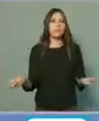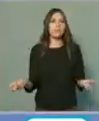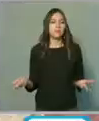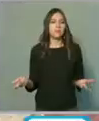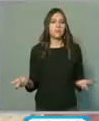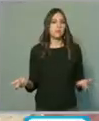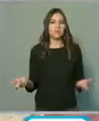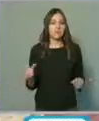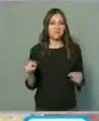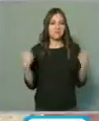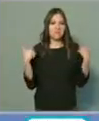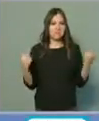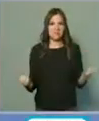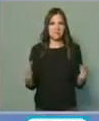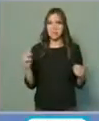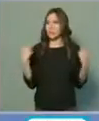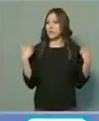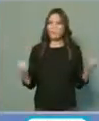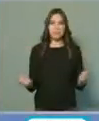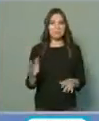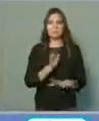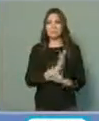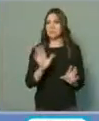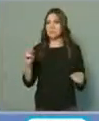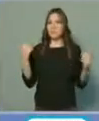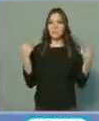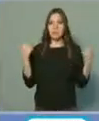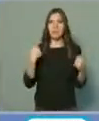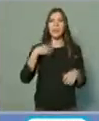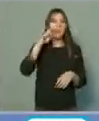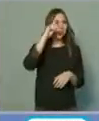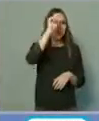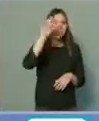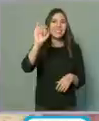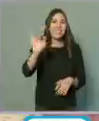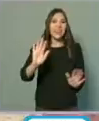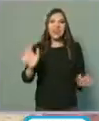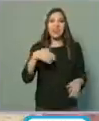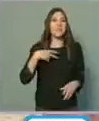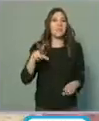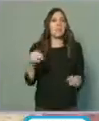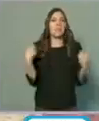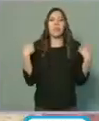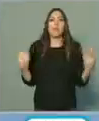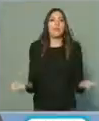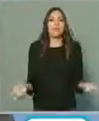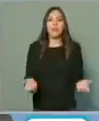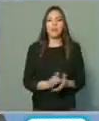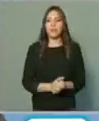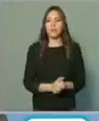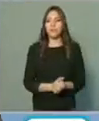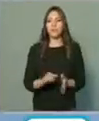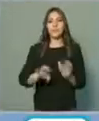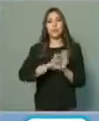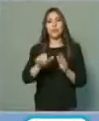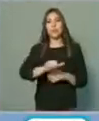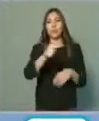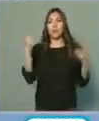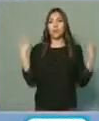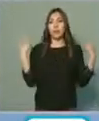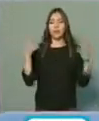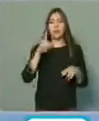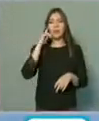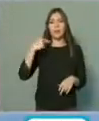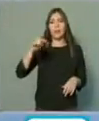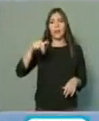entiendo, no entiendo, no no entiendo. entiendo, no entiendo. Y sí, ya vi que lo hizo, pero no entiendo. Hay, por ejemplo, una maestra mía, Ana María Cepeda, te explica